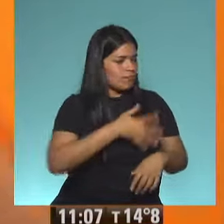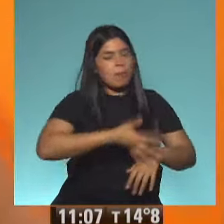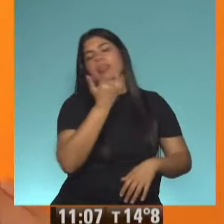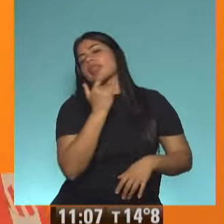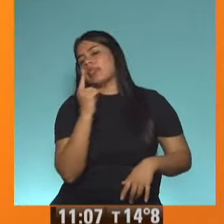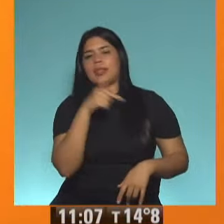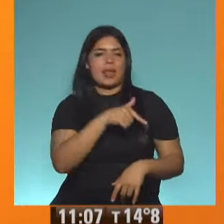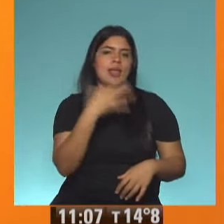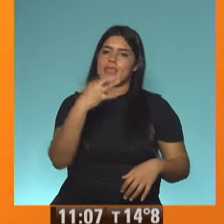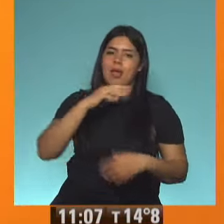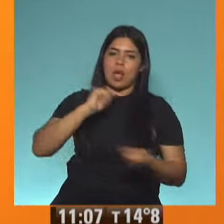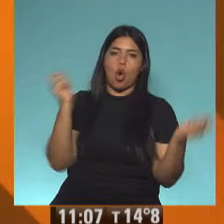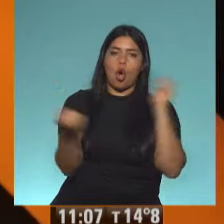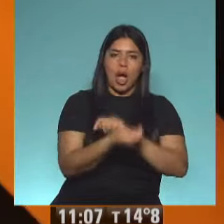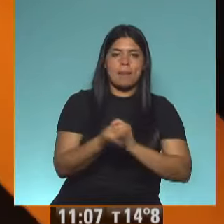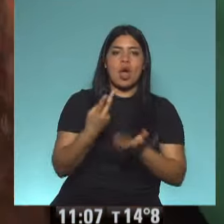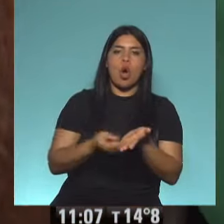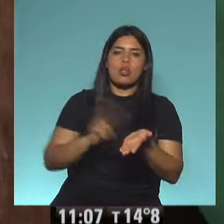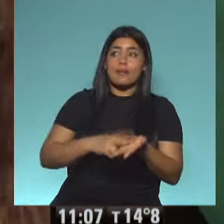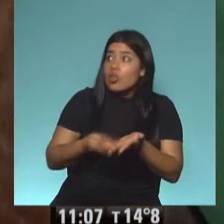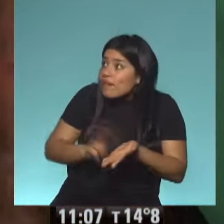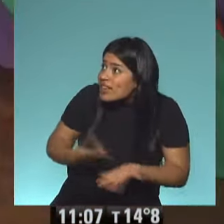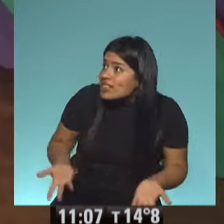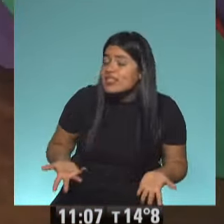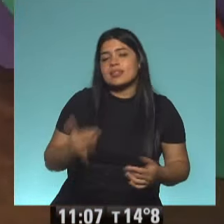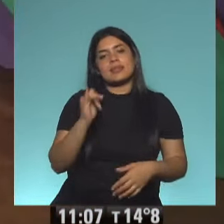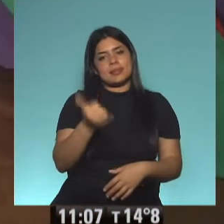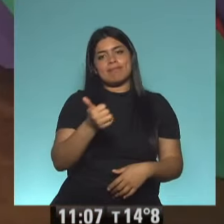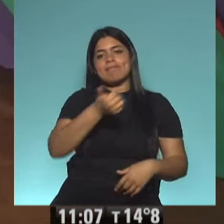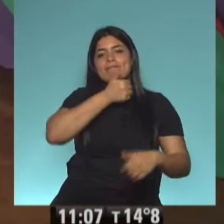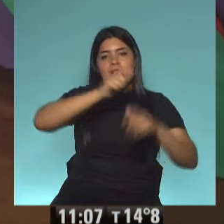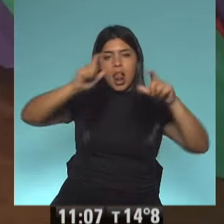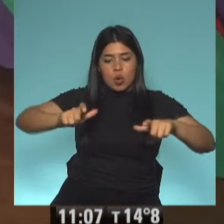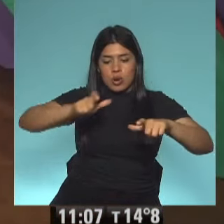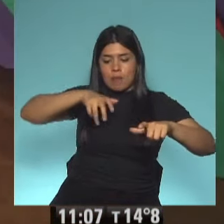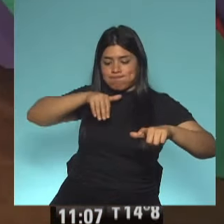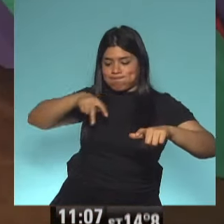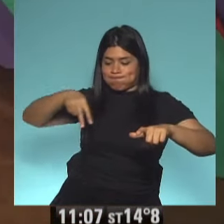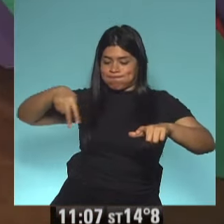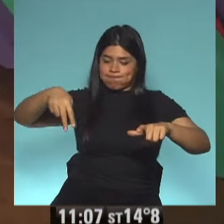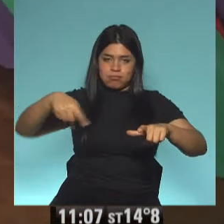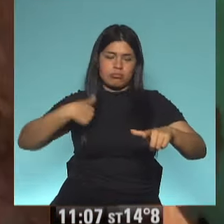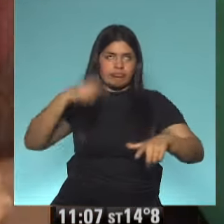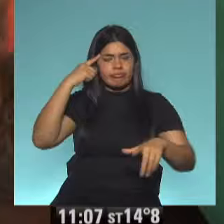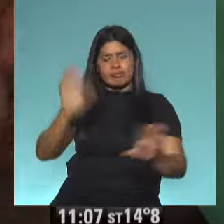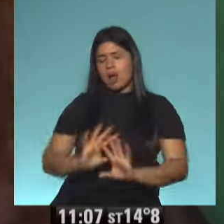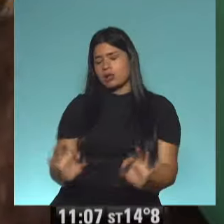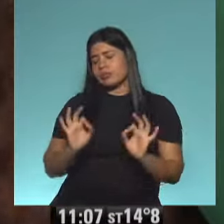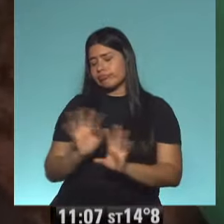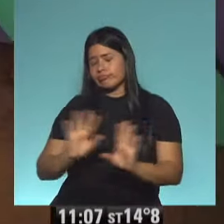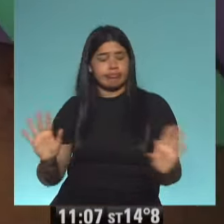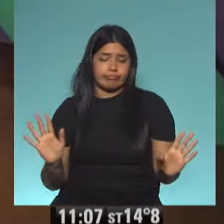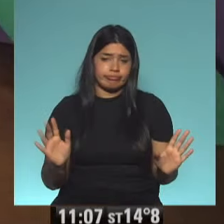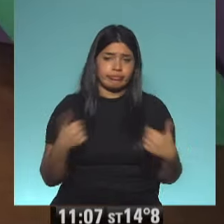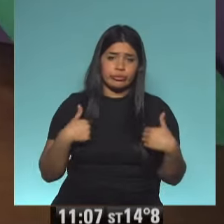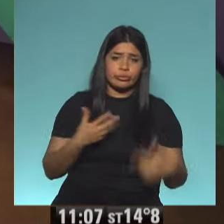que cambiarse de disfraz. ¿Otra vez más? A orillas de su laguna el monstruo pensó, ya está. No me